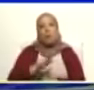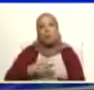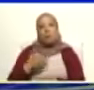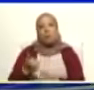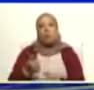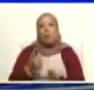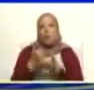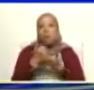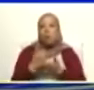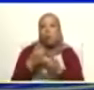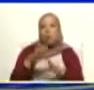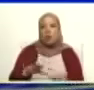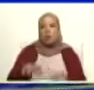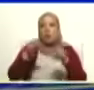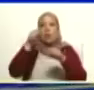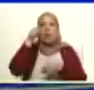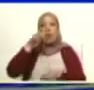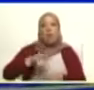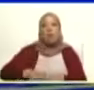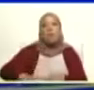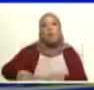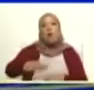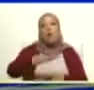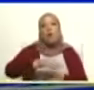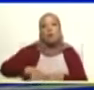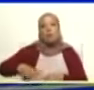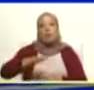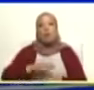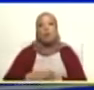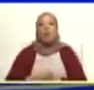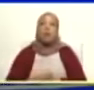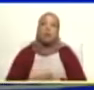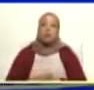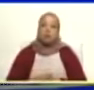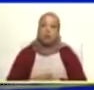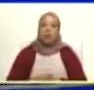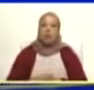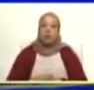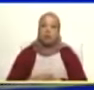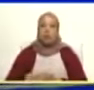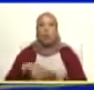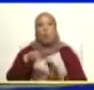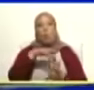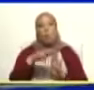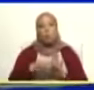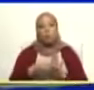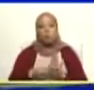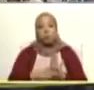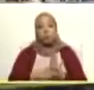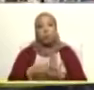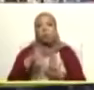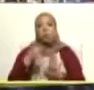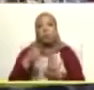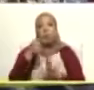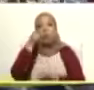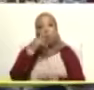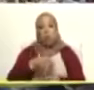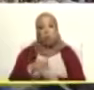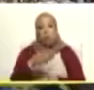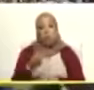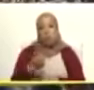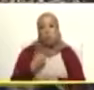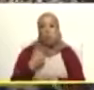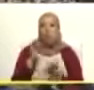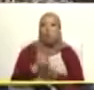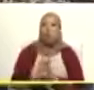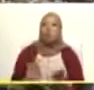salva al pueblo. Un mandato directo, un mandato de la gente. Que hable el pueblo,